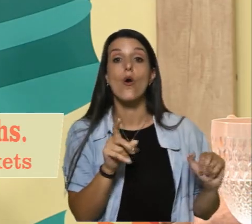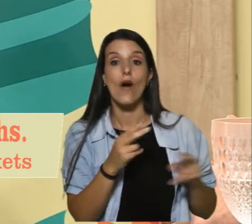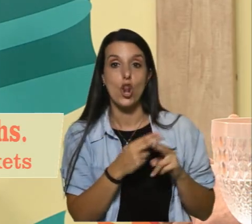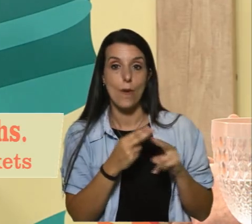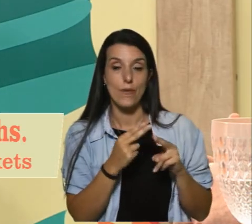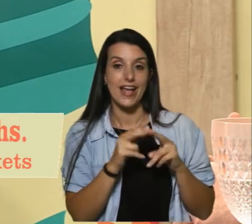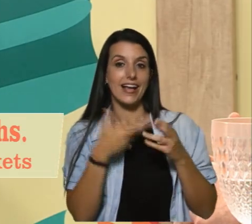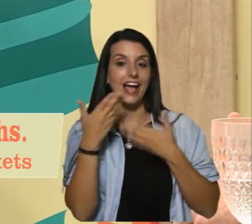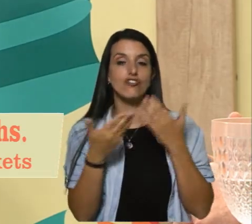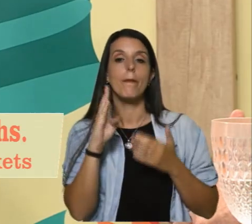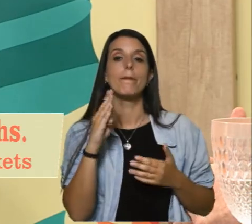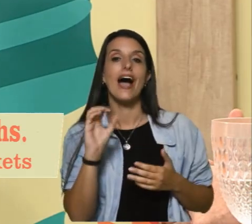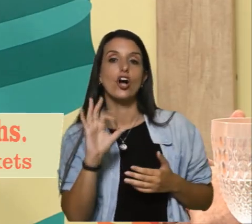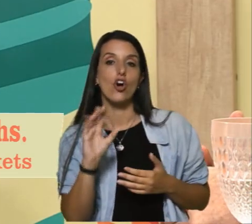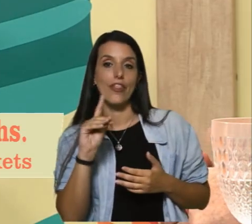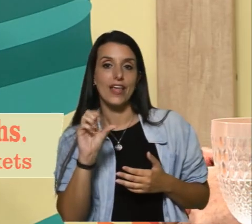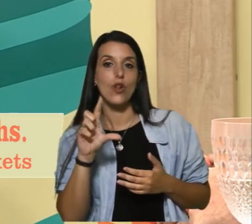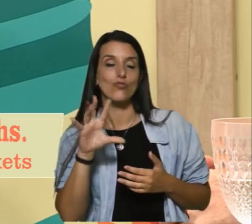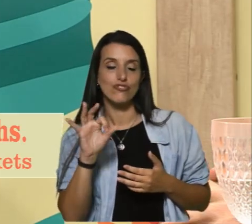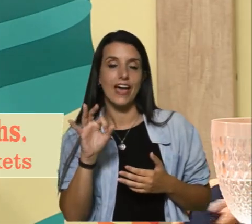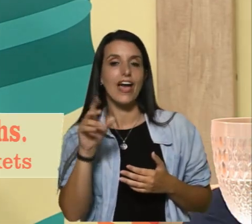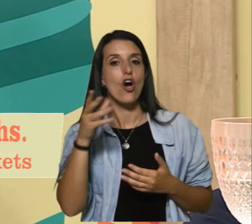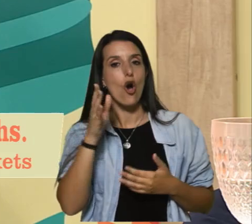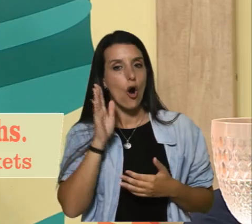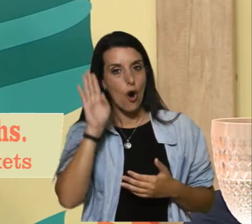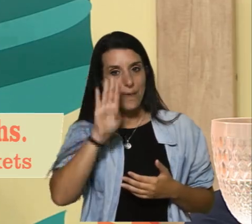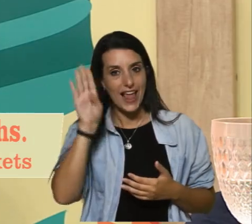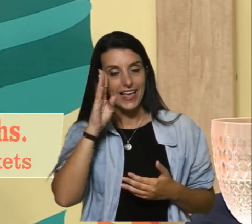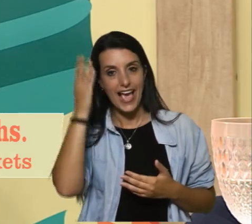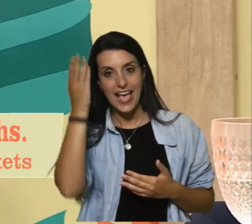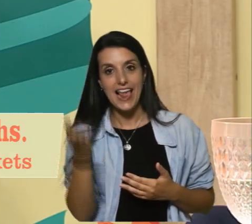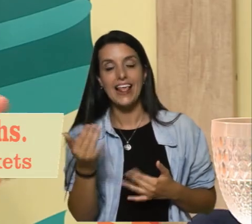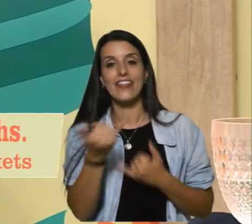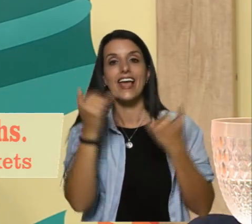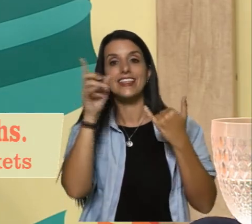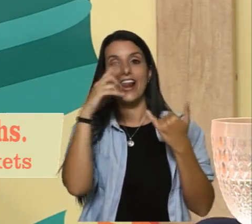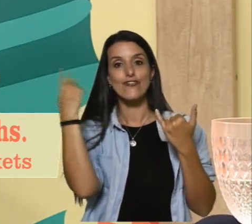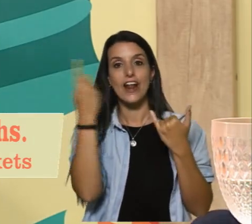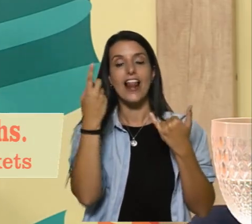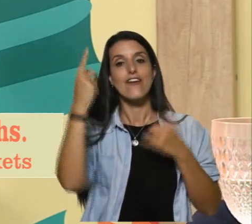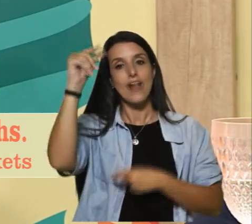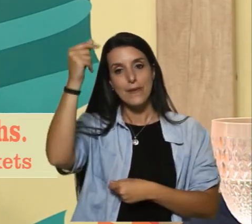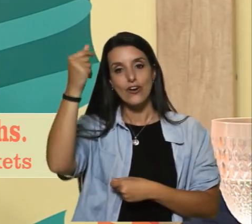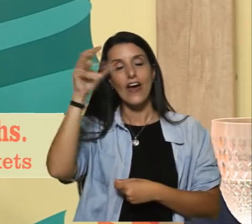de Paco de Lucía, que le rendimos honor a él. Y ya que es el Día Internacional del Flamenco, no hay mejor